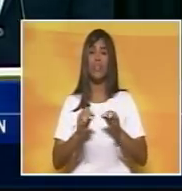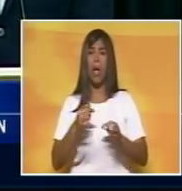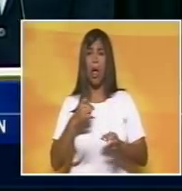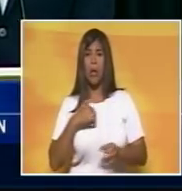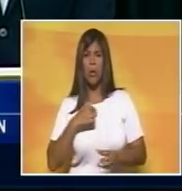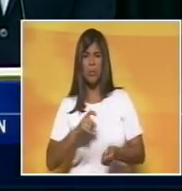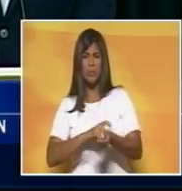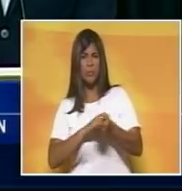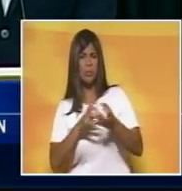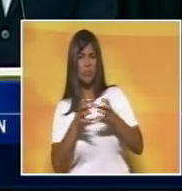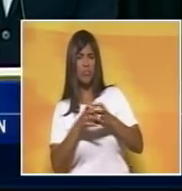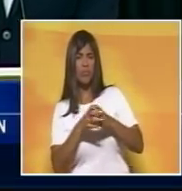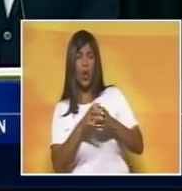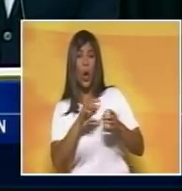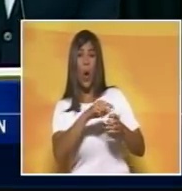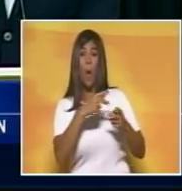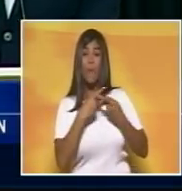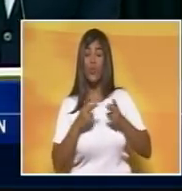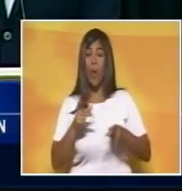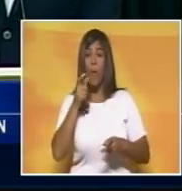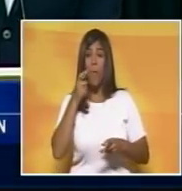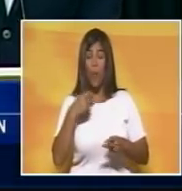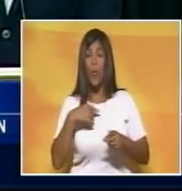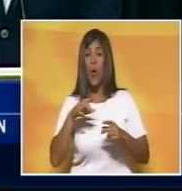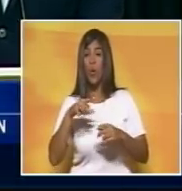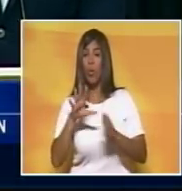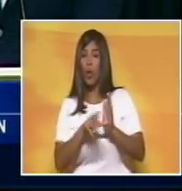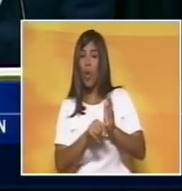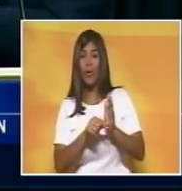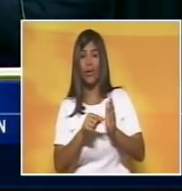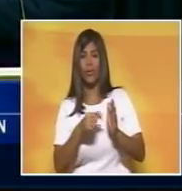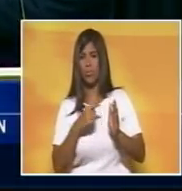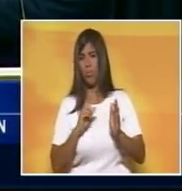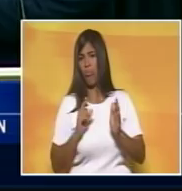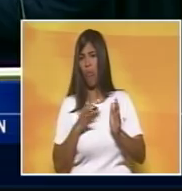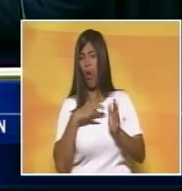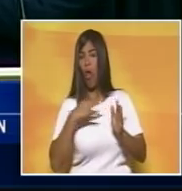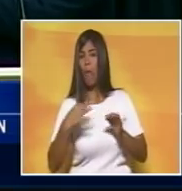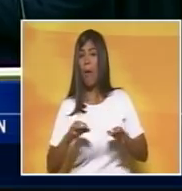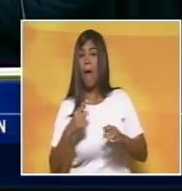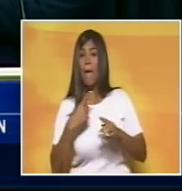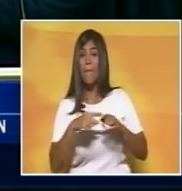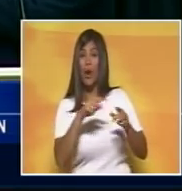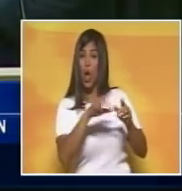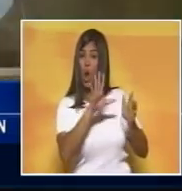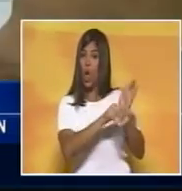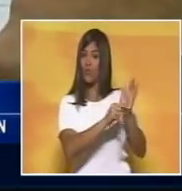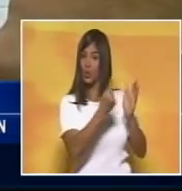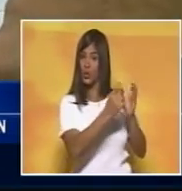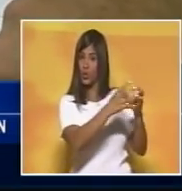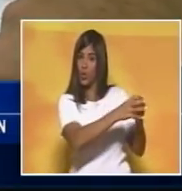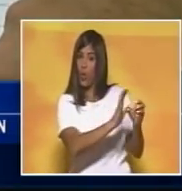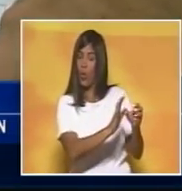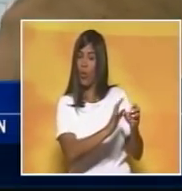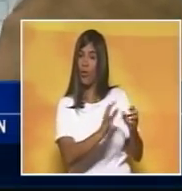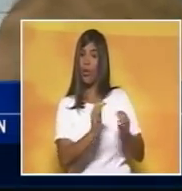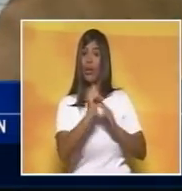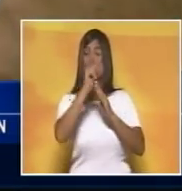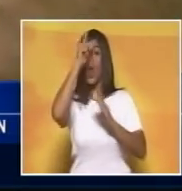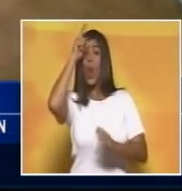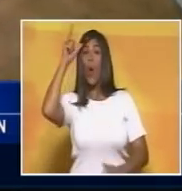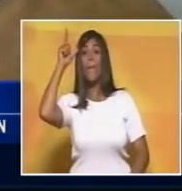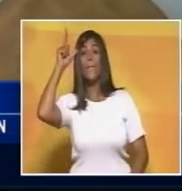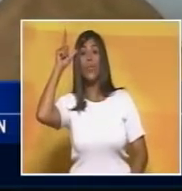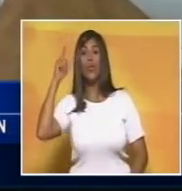robe, es que está robando solo. Es que Voluntad Popular, dirigido por Leopoldo López, así queda